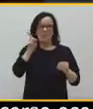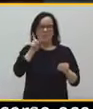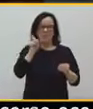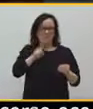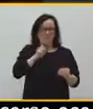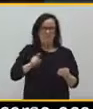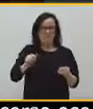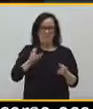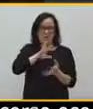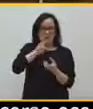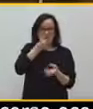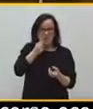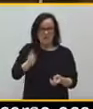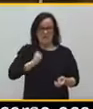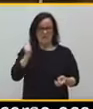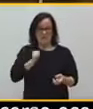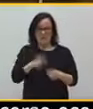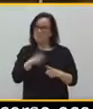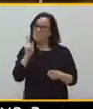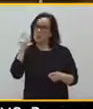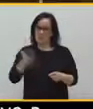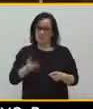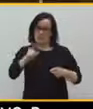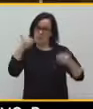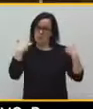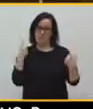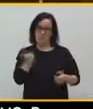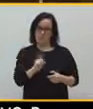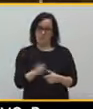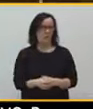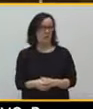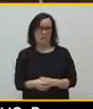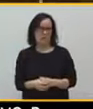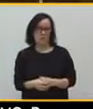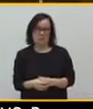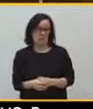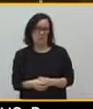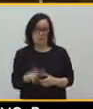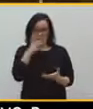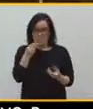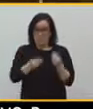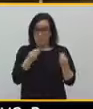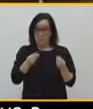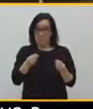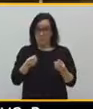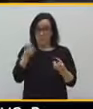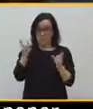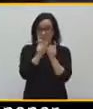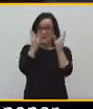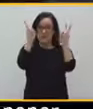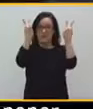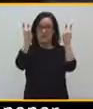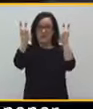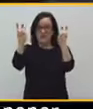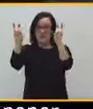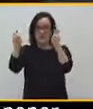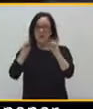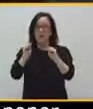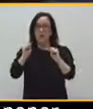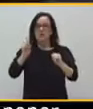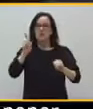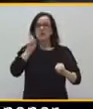Vuelvo a repetir, es una grave irresponsabilidad. Voy a poner algunas expresiones, entre comillas, dentro de esos bulos en un